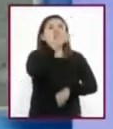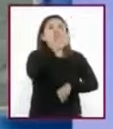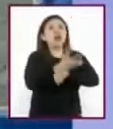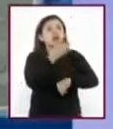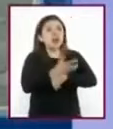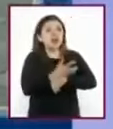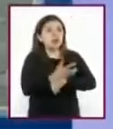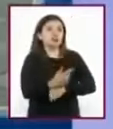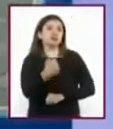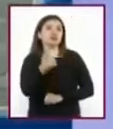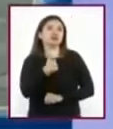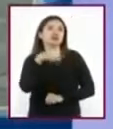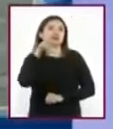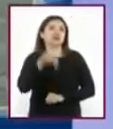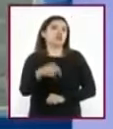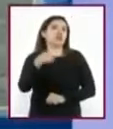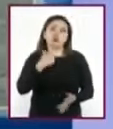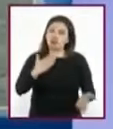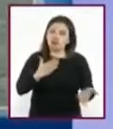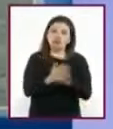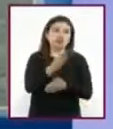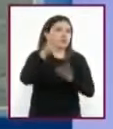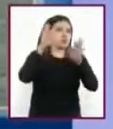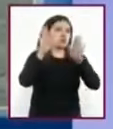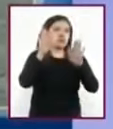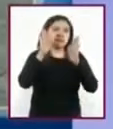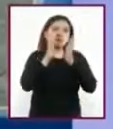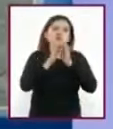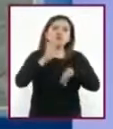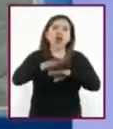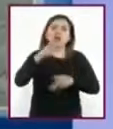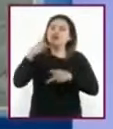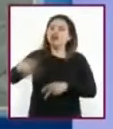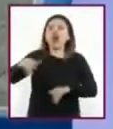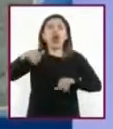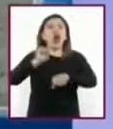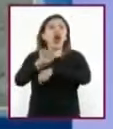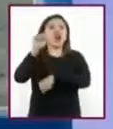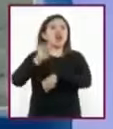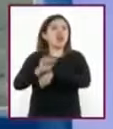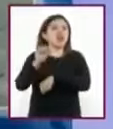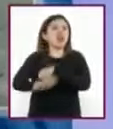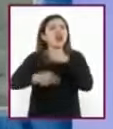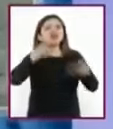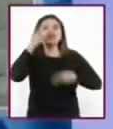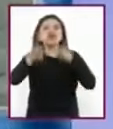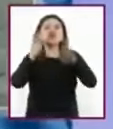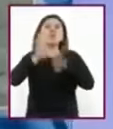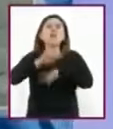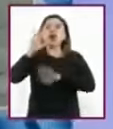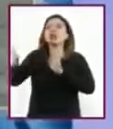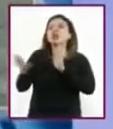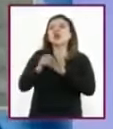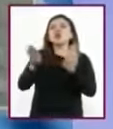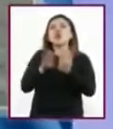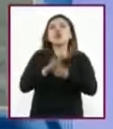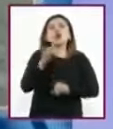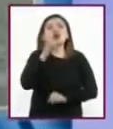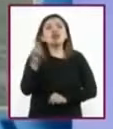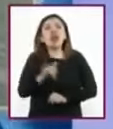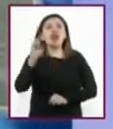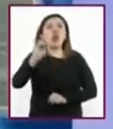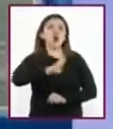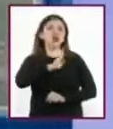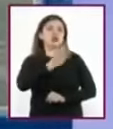Unidos. Nosotros estamos más separados al ser de Argentina y tenemos influencia más itálica y